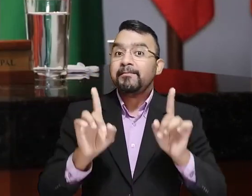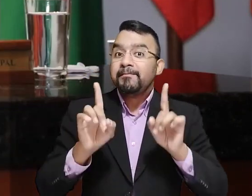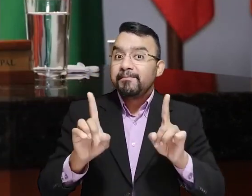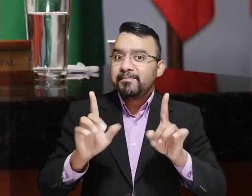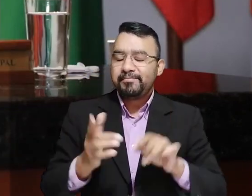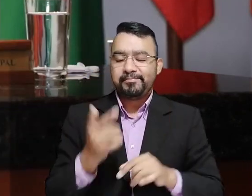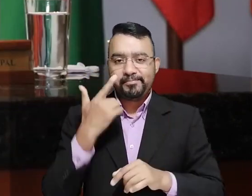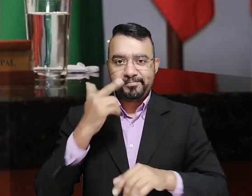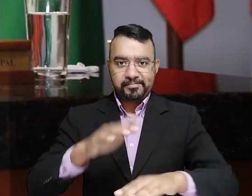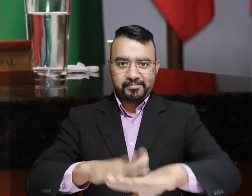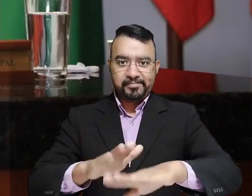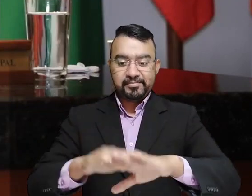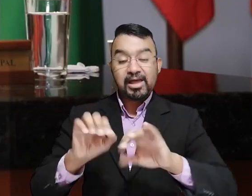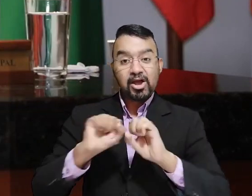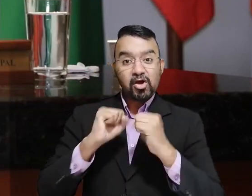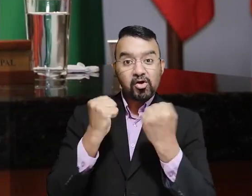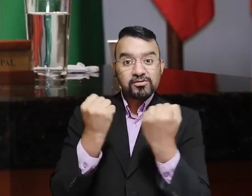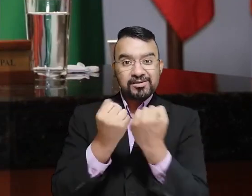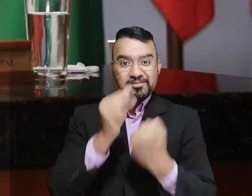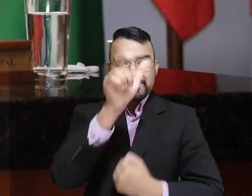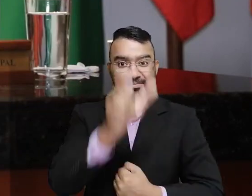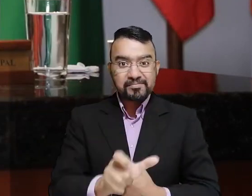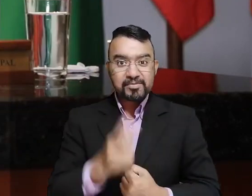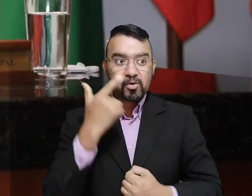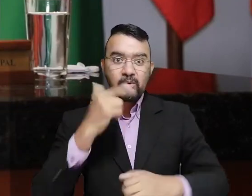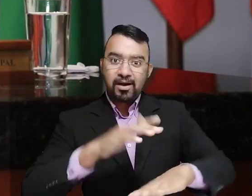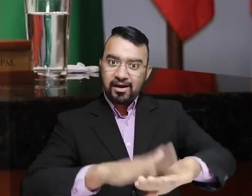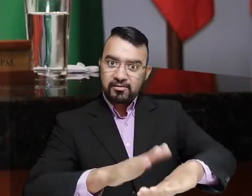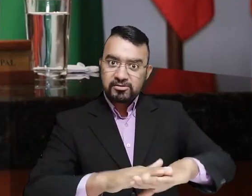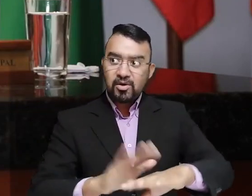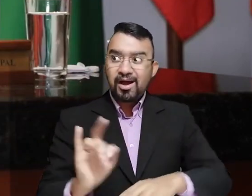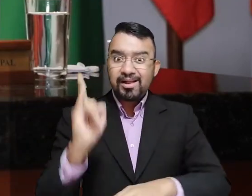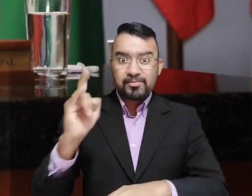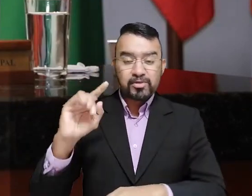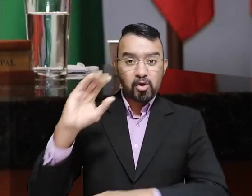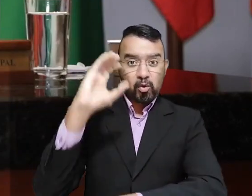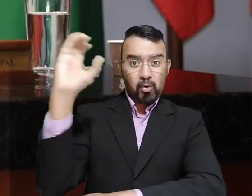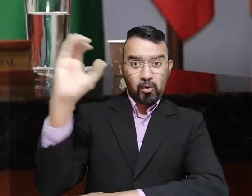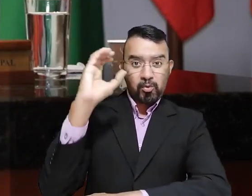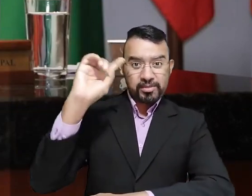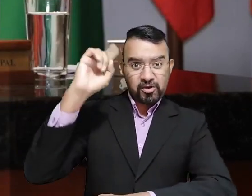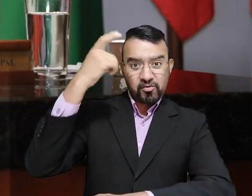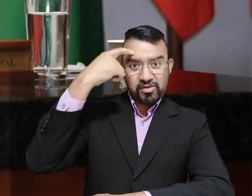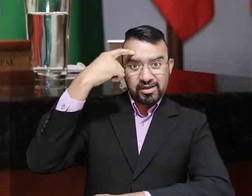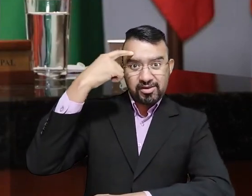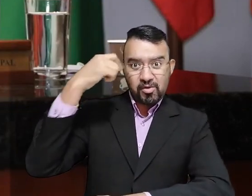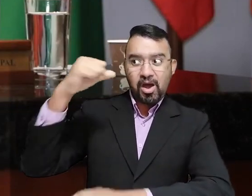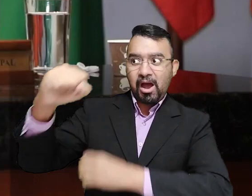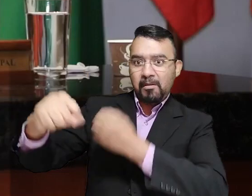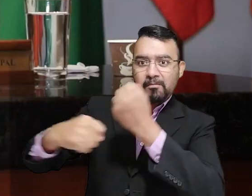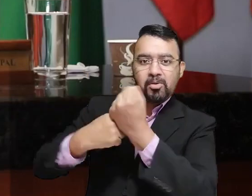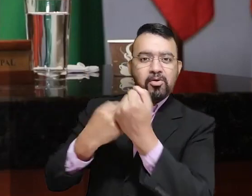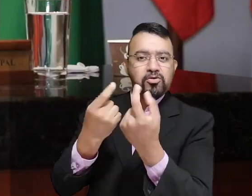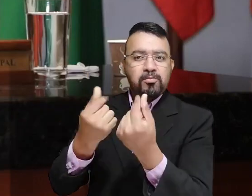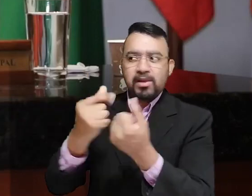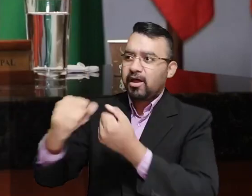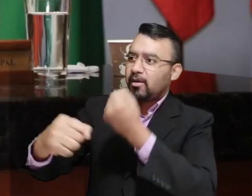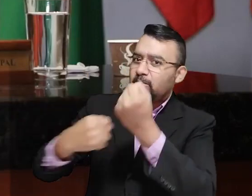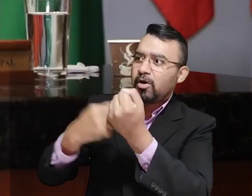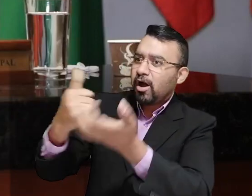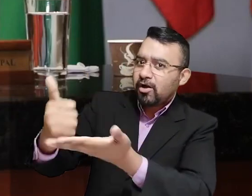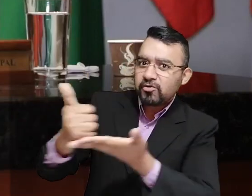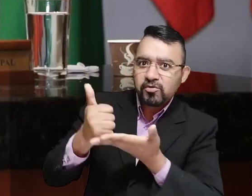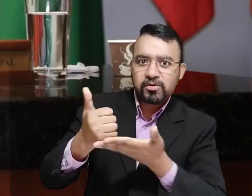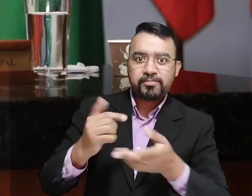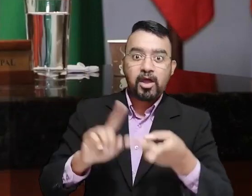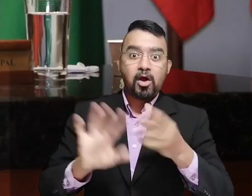parte que es real, honorables concejales. Ya las ayudas del gobierno nacional no están llegando. Y las ayudas